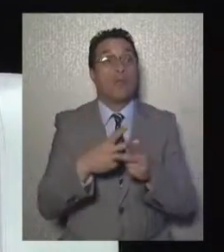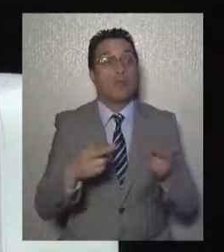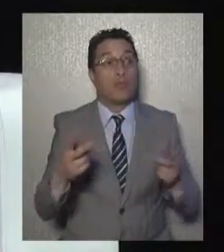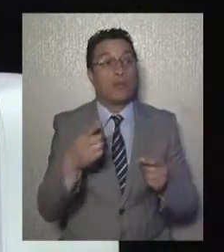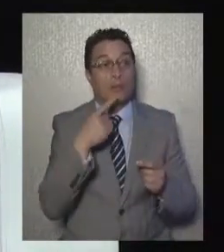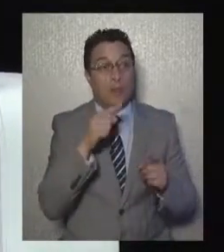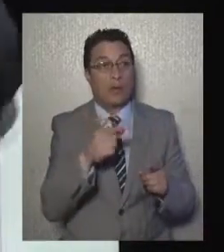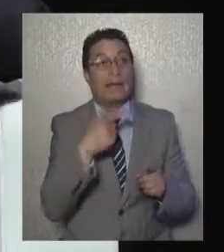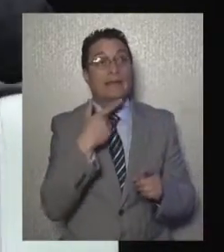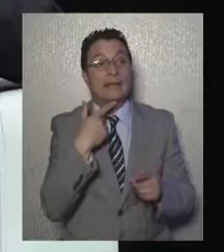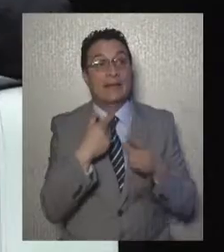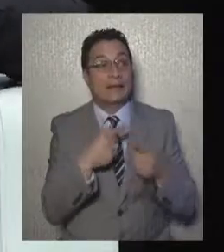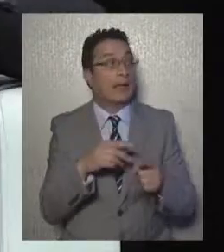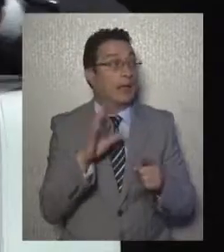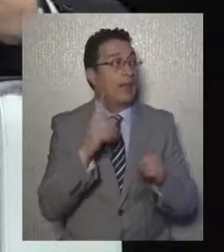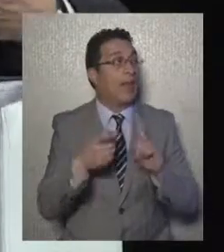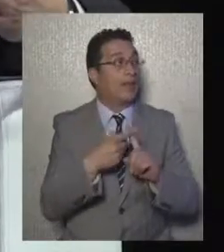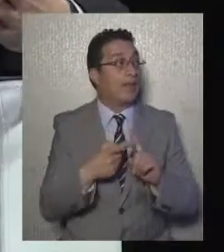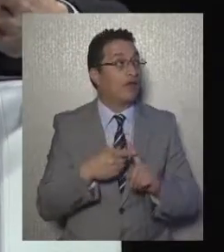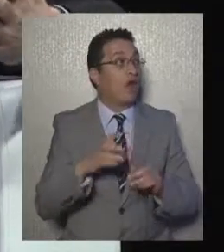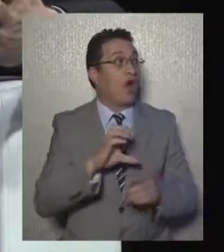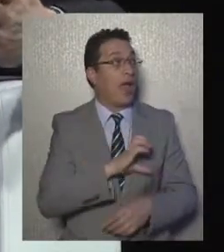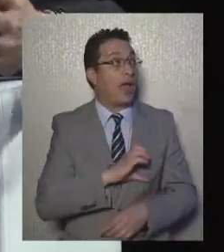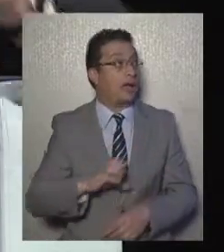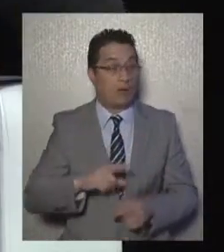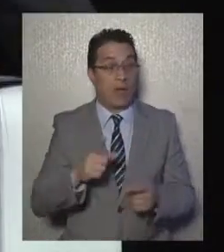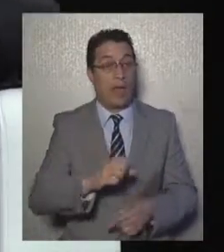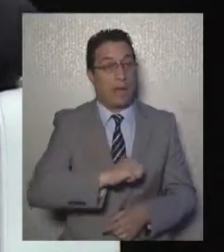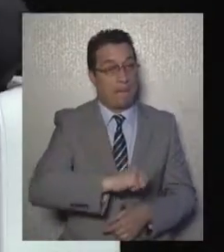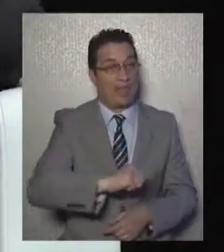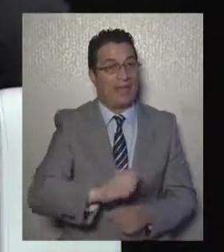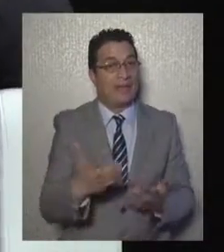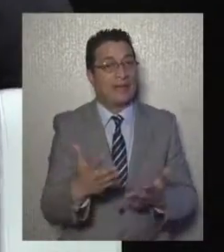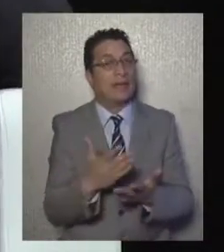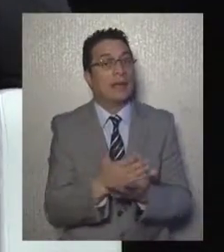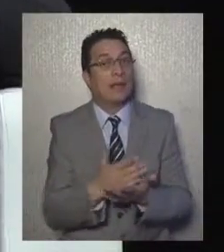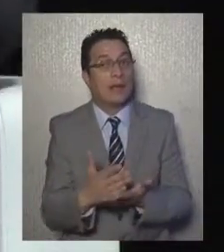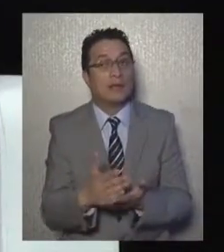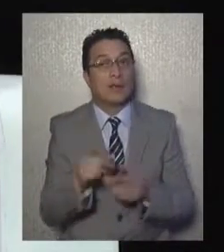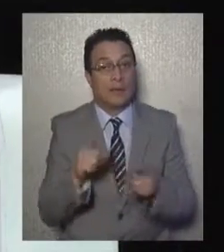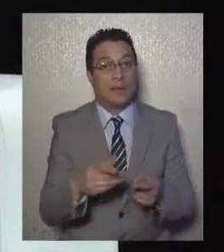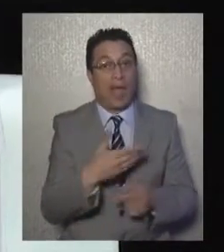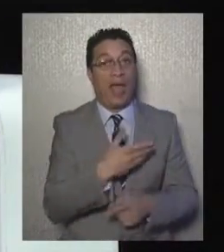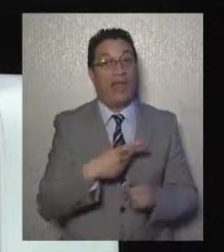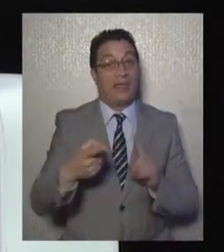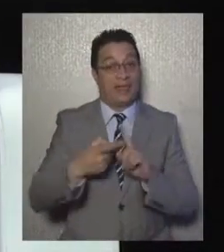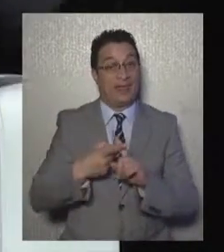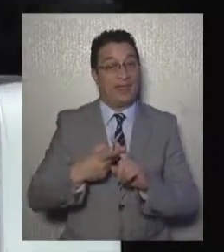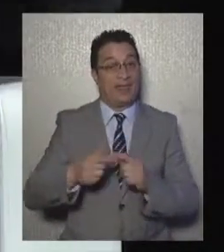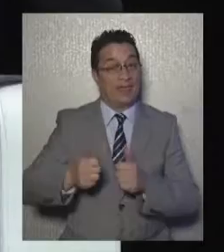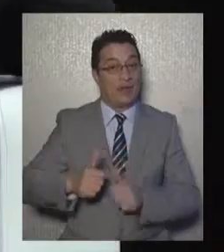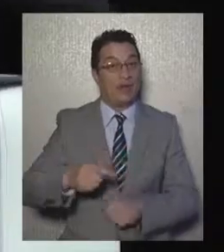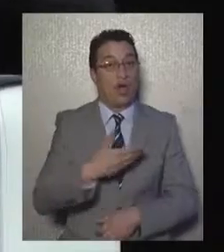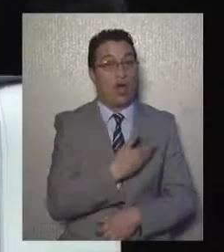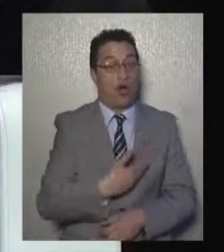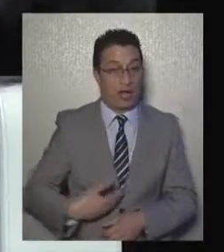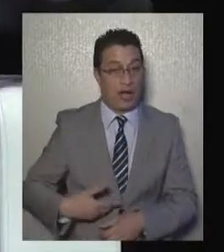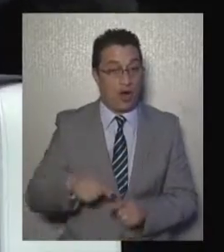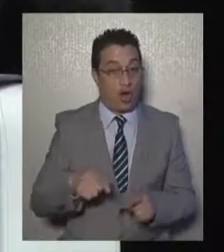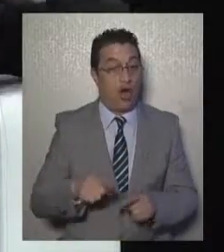propio interés. Y el desafío del Estado es impedir que eso suceda. En realidad, el desafío del gobierno es impedir que el